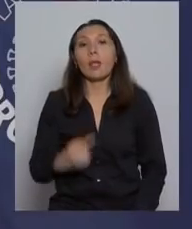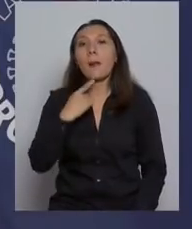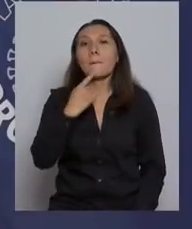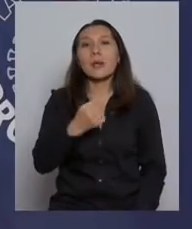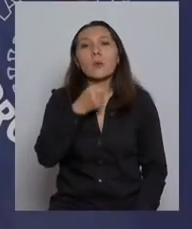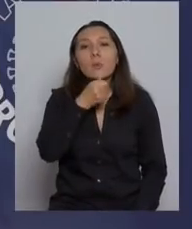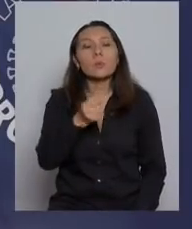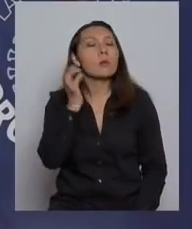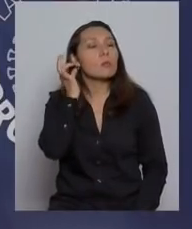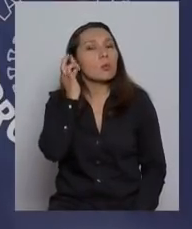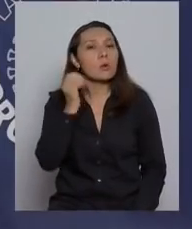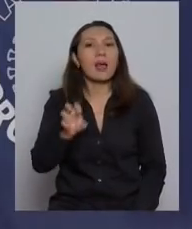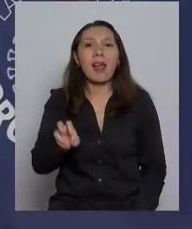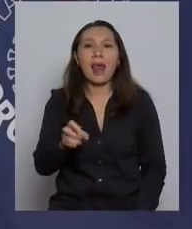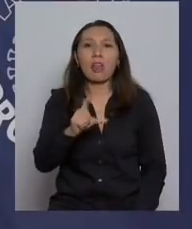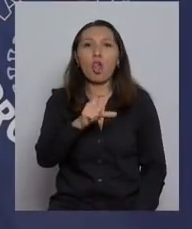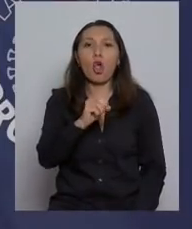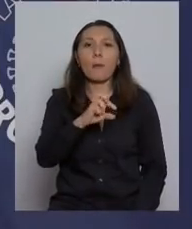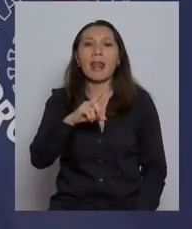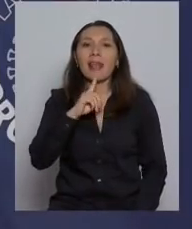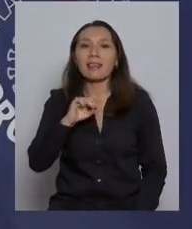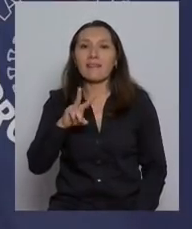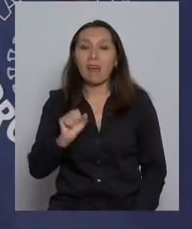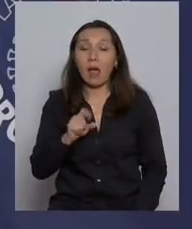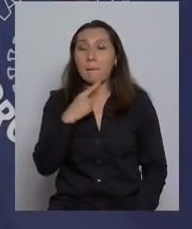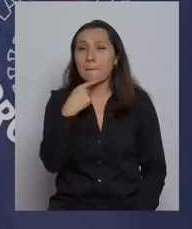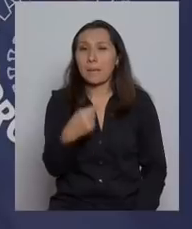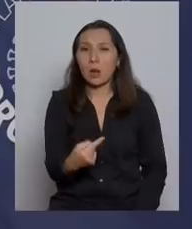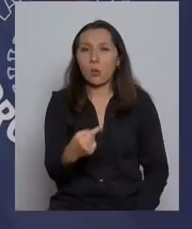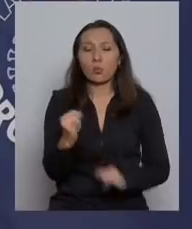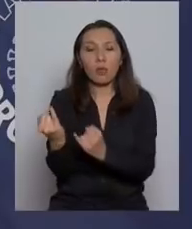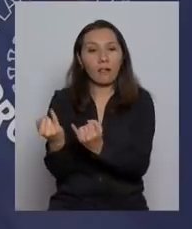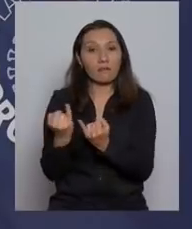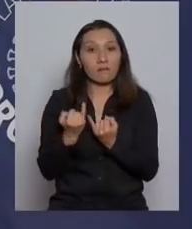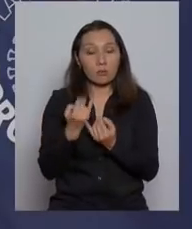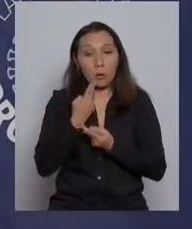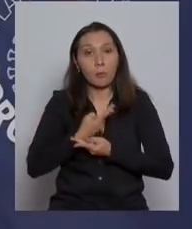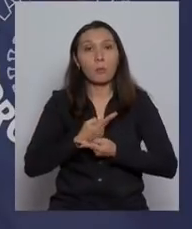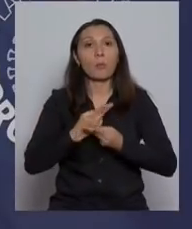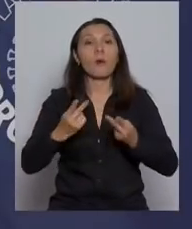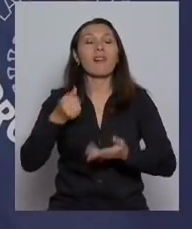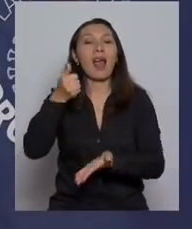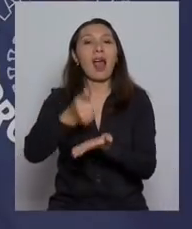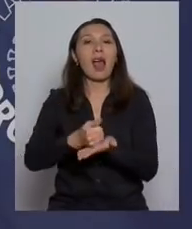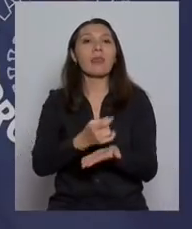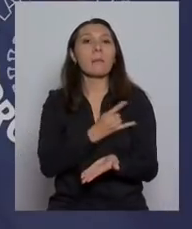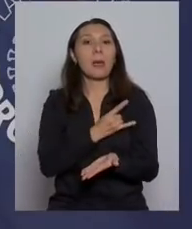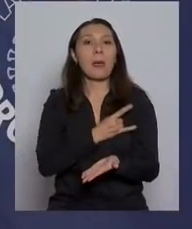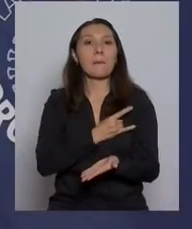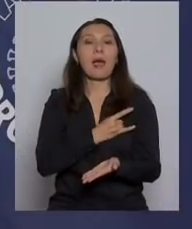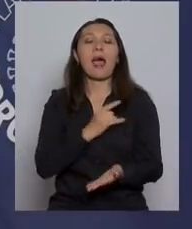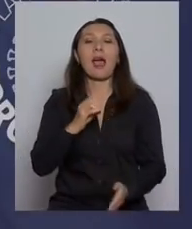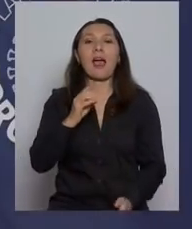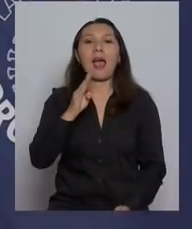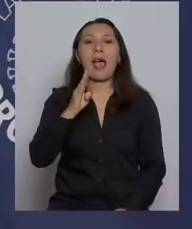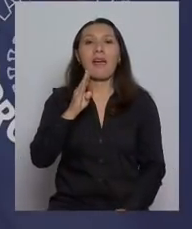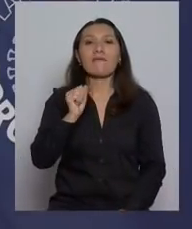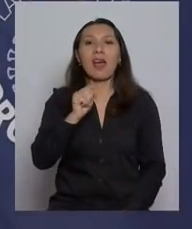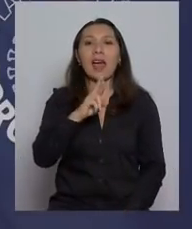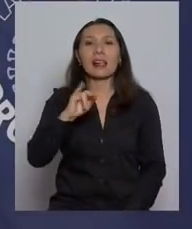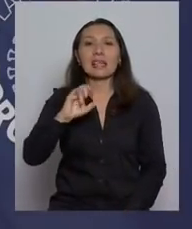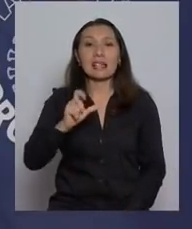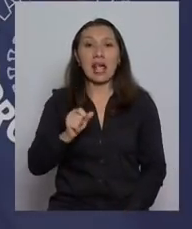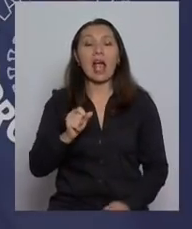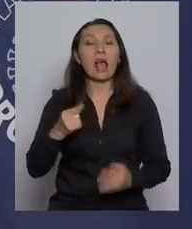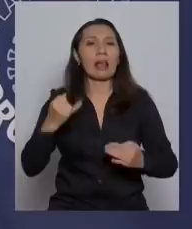Ministro, buen día para Radio Cooperativa. Preguntarle por una información que publica la alcaldesa Maipú, Katy Barriga, en sus redes sociales, donde